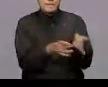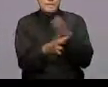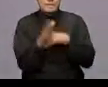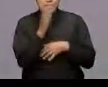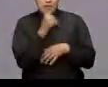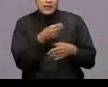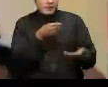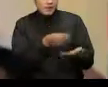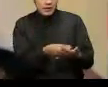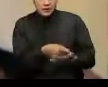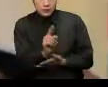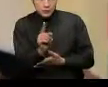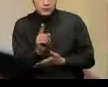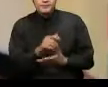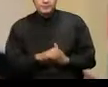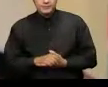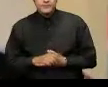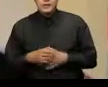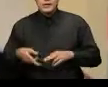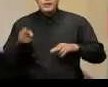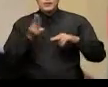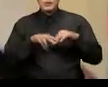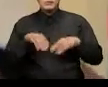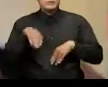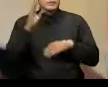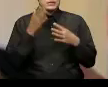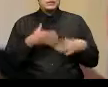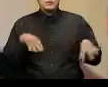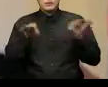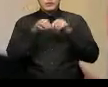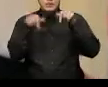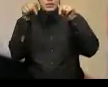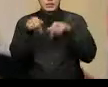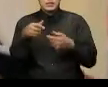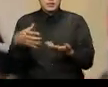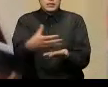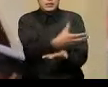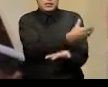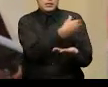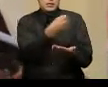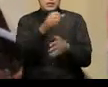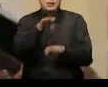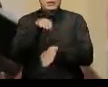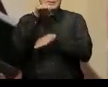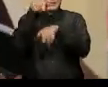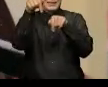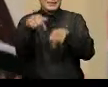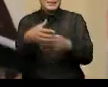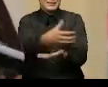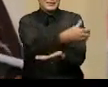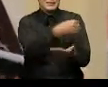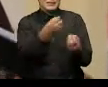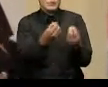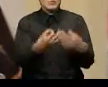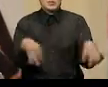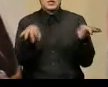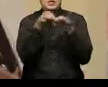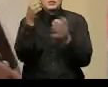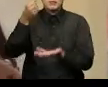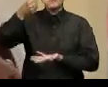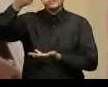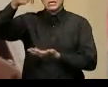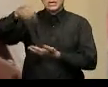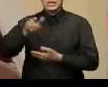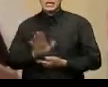han puesto al día es uno de los impuestos más representativos de los recaudos más representativos para el departamento y adicionalmente